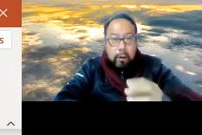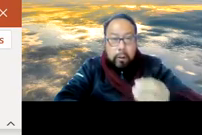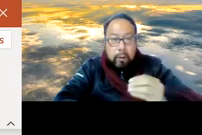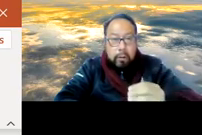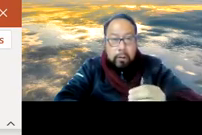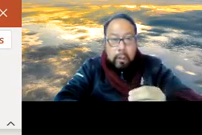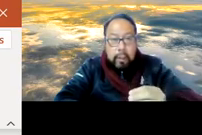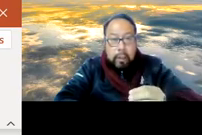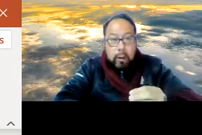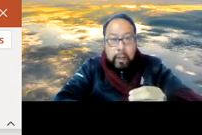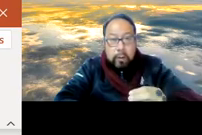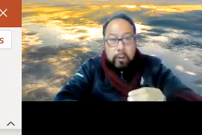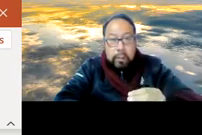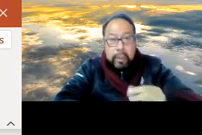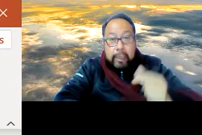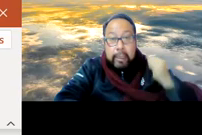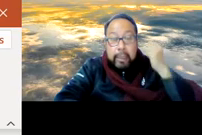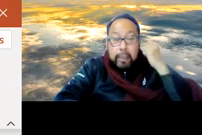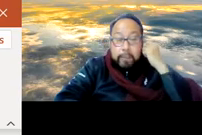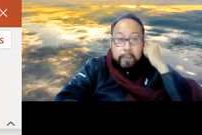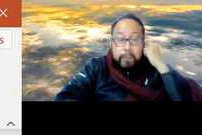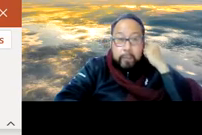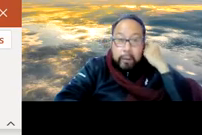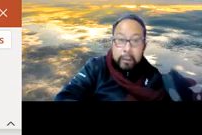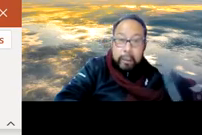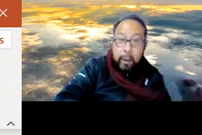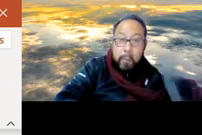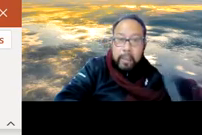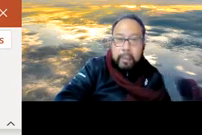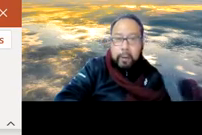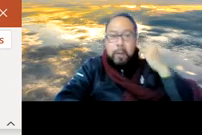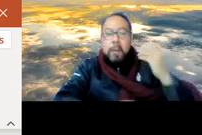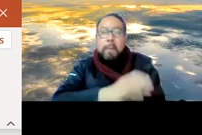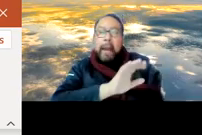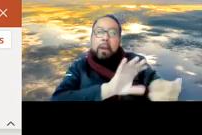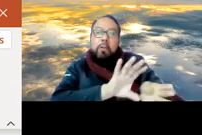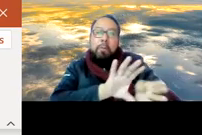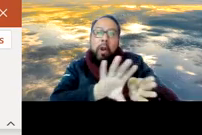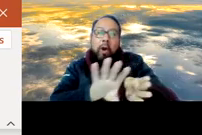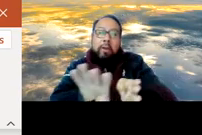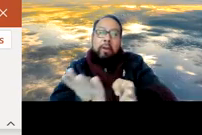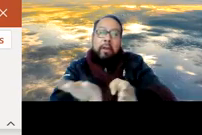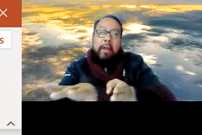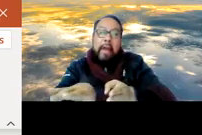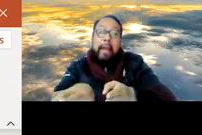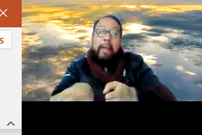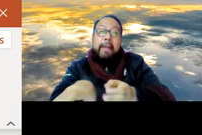indexación, coloquios, congresos. Y aquí se aumenta, ¿no? Para los